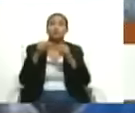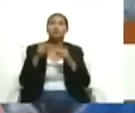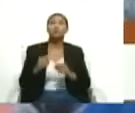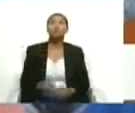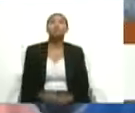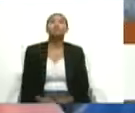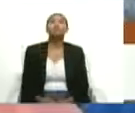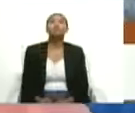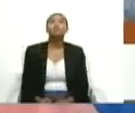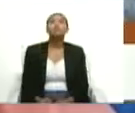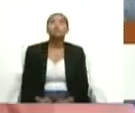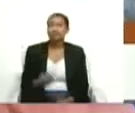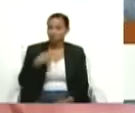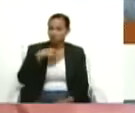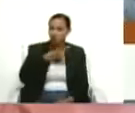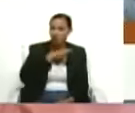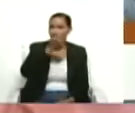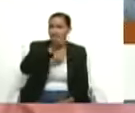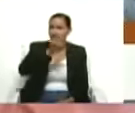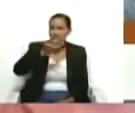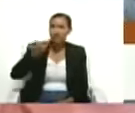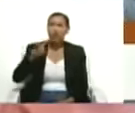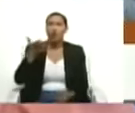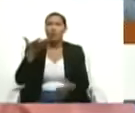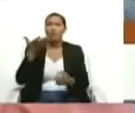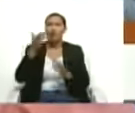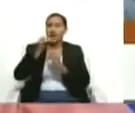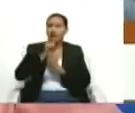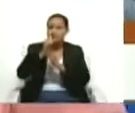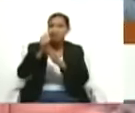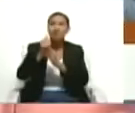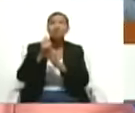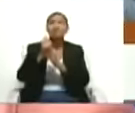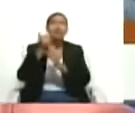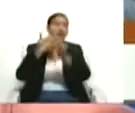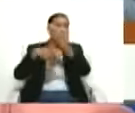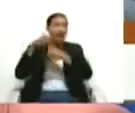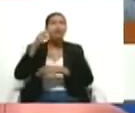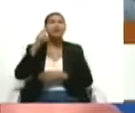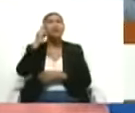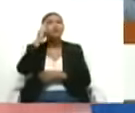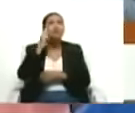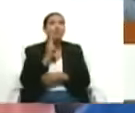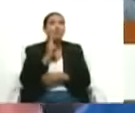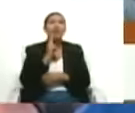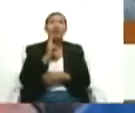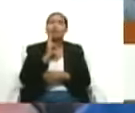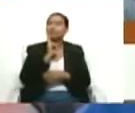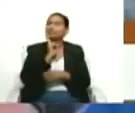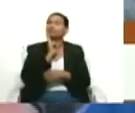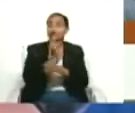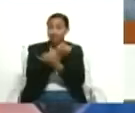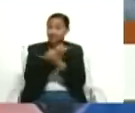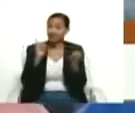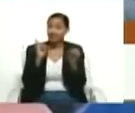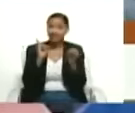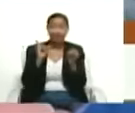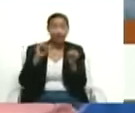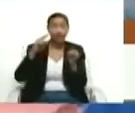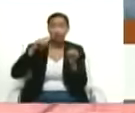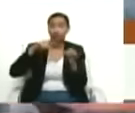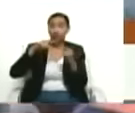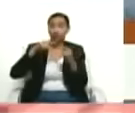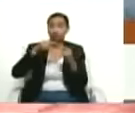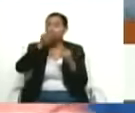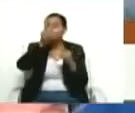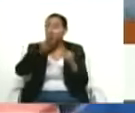nuestras heroínas, nuestro padre libertador. Es la independencia que se construye día a día. La